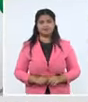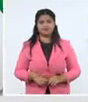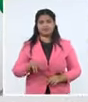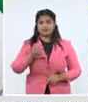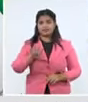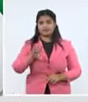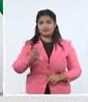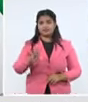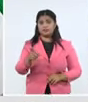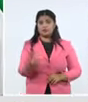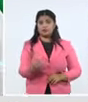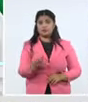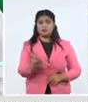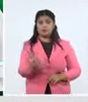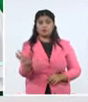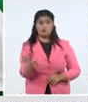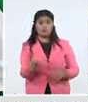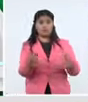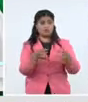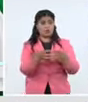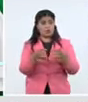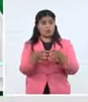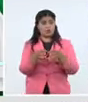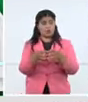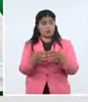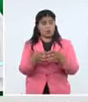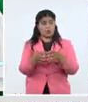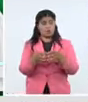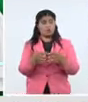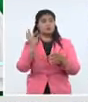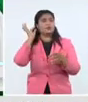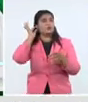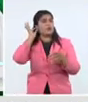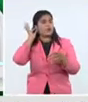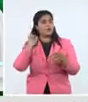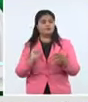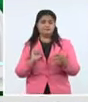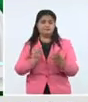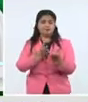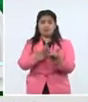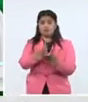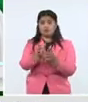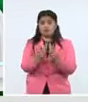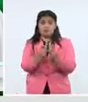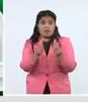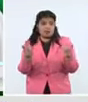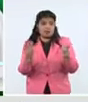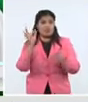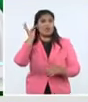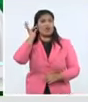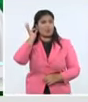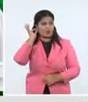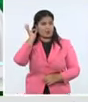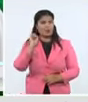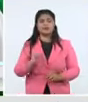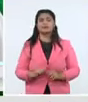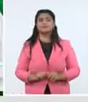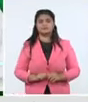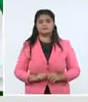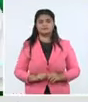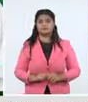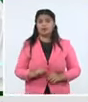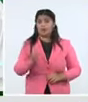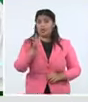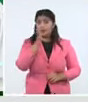53,5% de todos los diagnosticados ayer del sexo femenino se sigue manteniendo. Parece que ya vamos a cerrar la